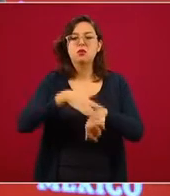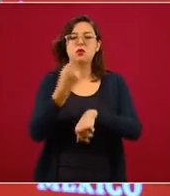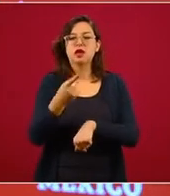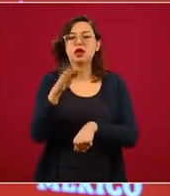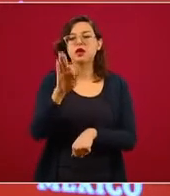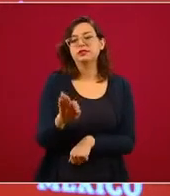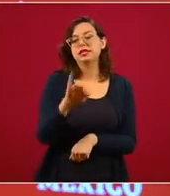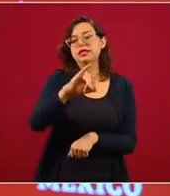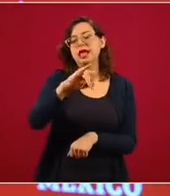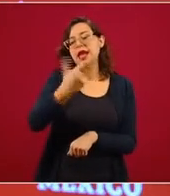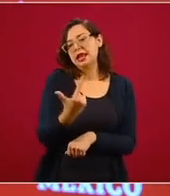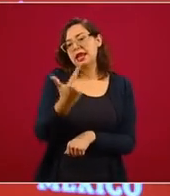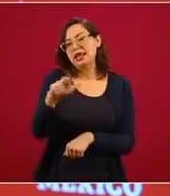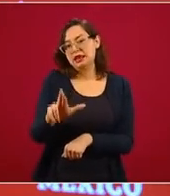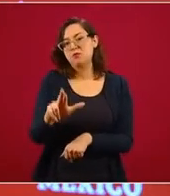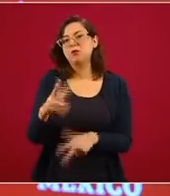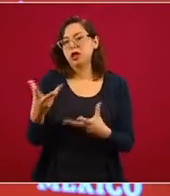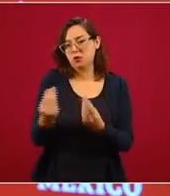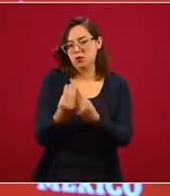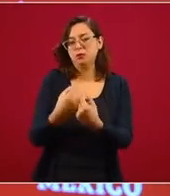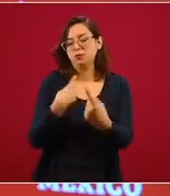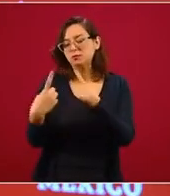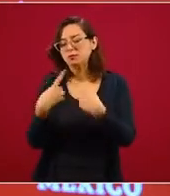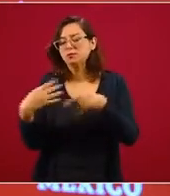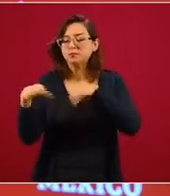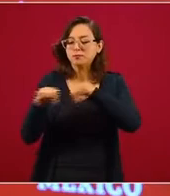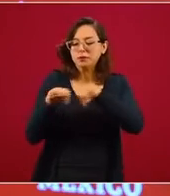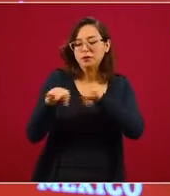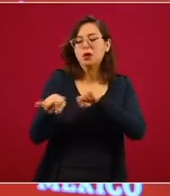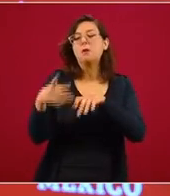el señor Lozoya.